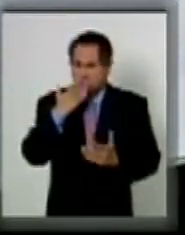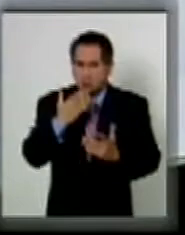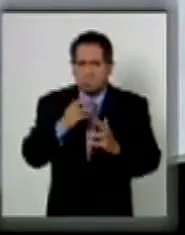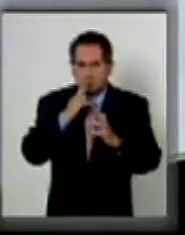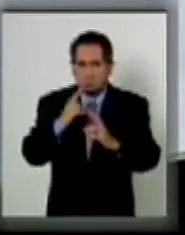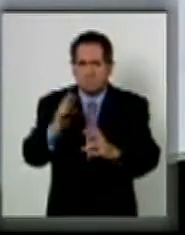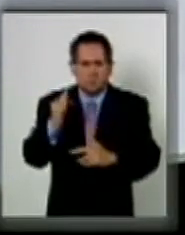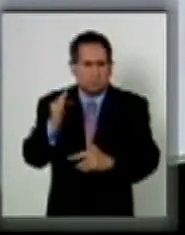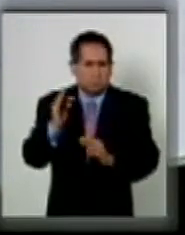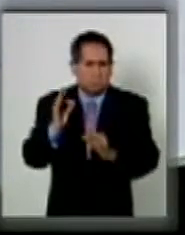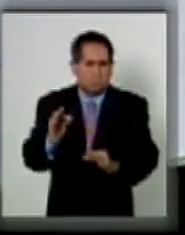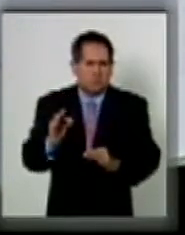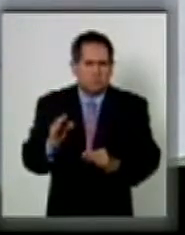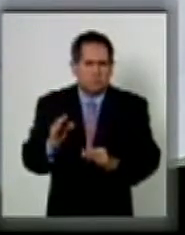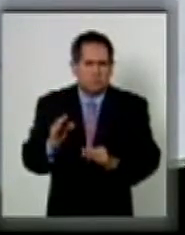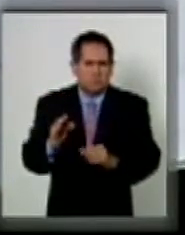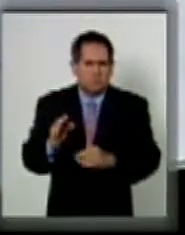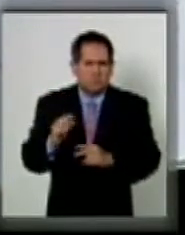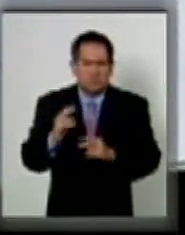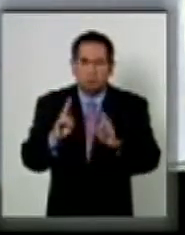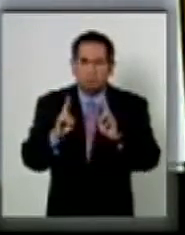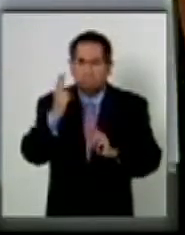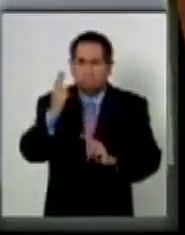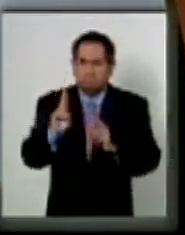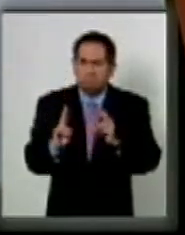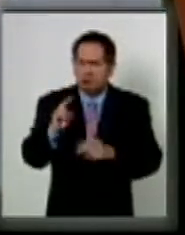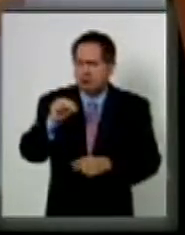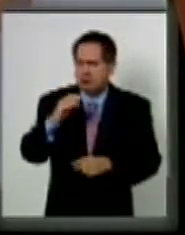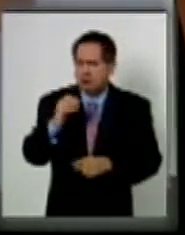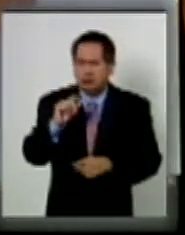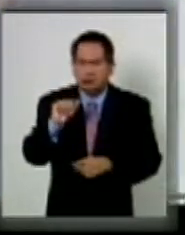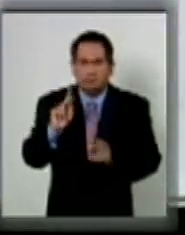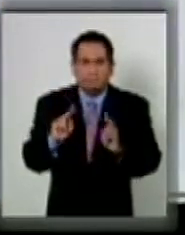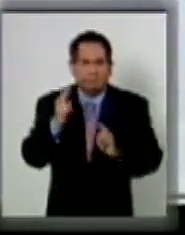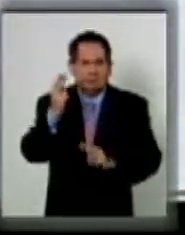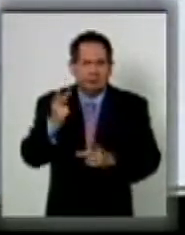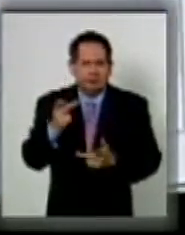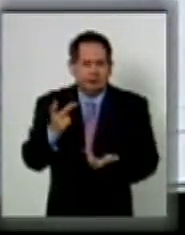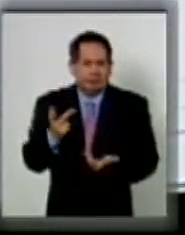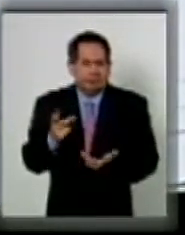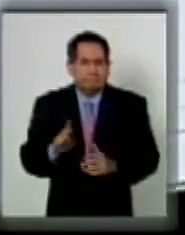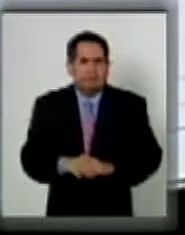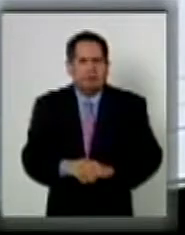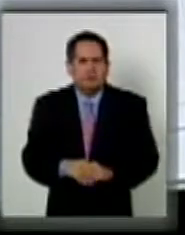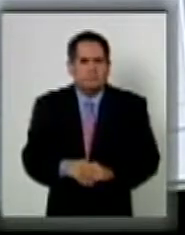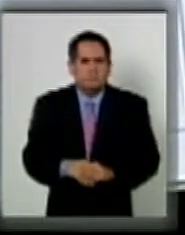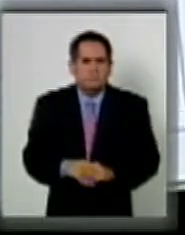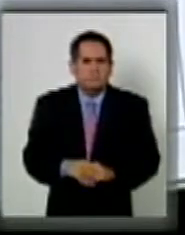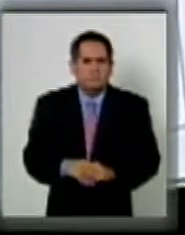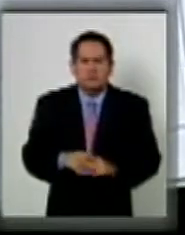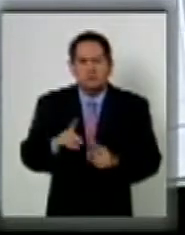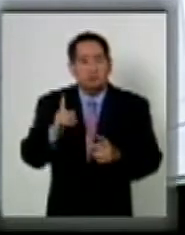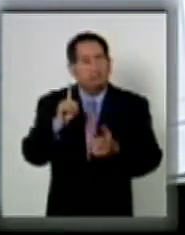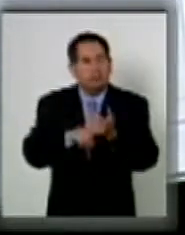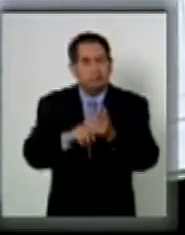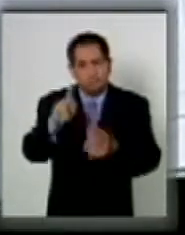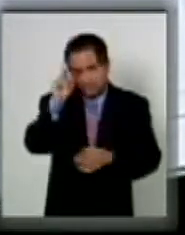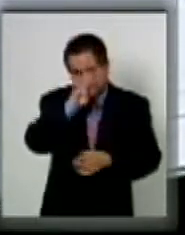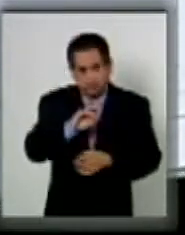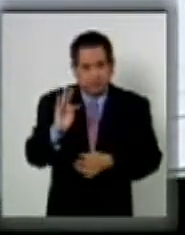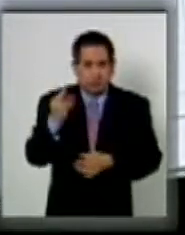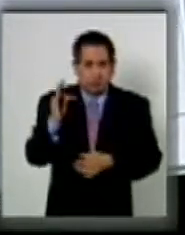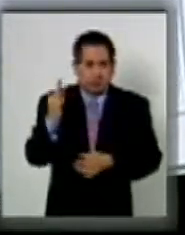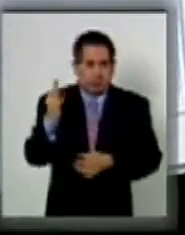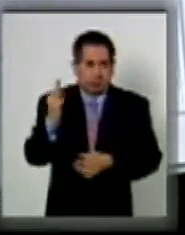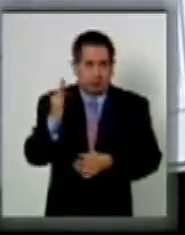resultados. Naucalpan, prácticamente, no, perdón, Tlalnepantla es el que peores resultados ha